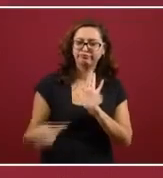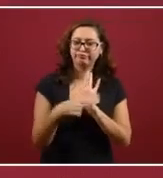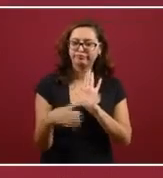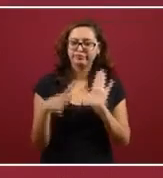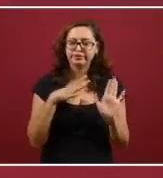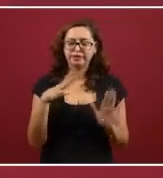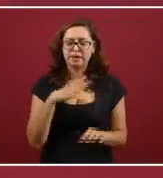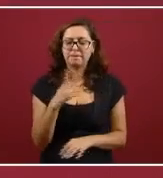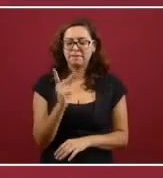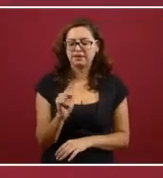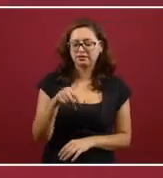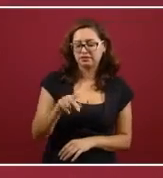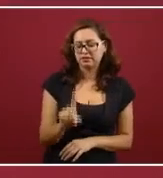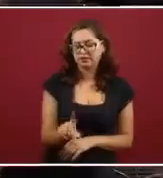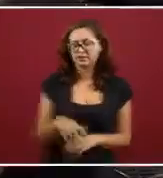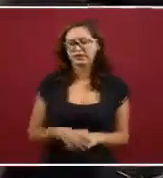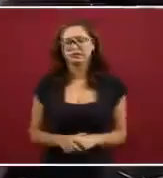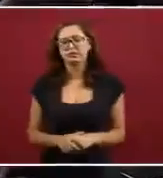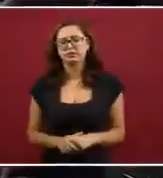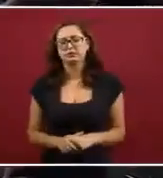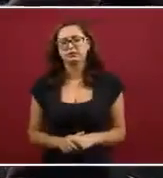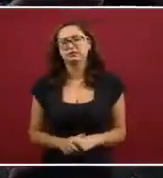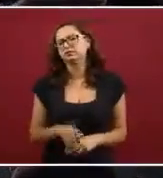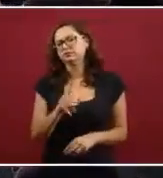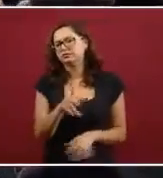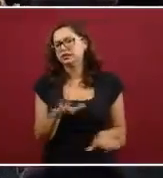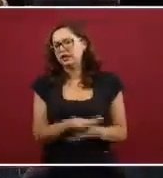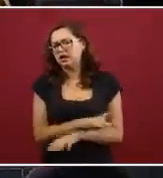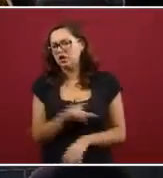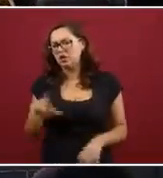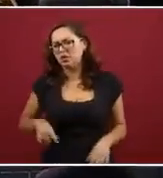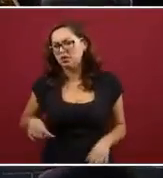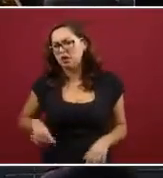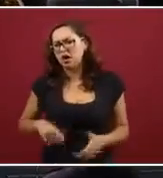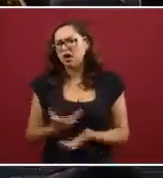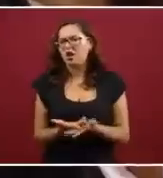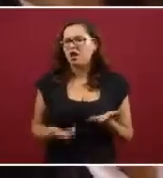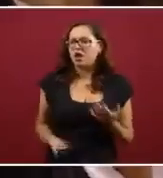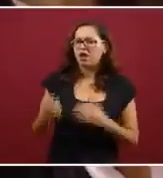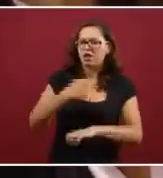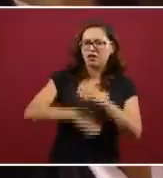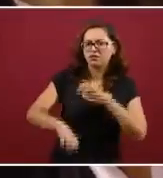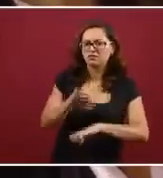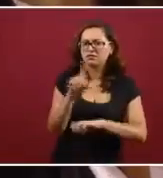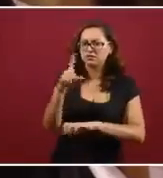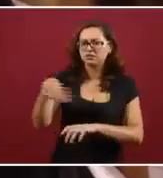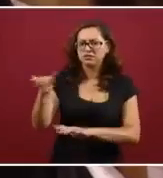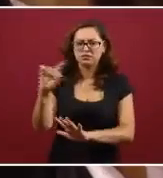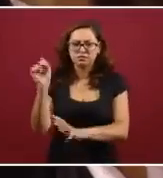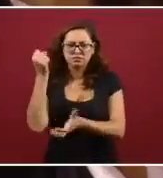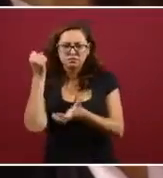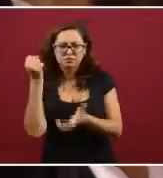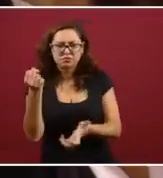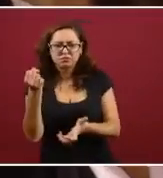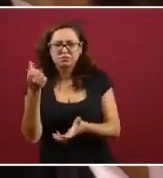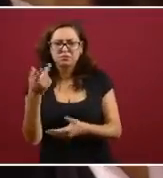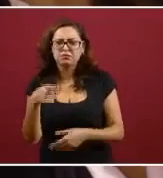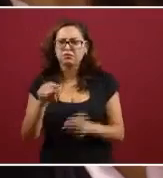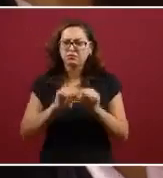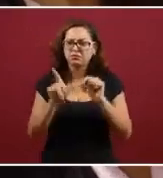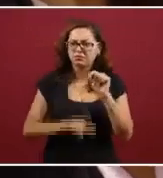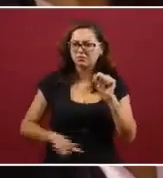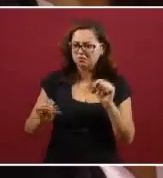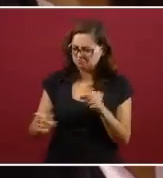en el plan de desarrollo. Oiga, y en este cambio de régimen, ¿cómo decirle a los empresarios, cómo decirle a los inversionistas que México es